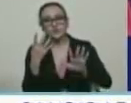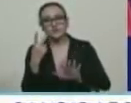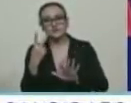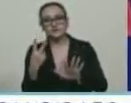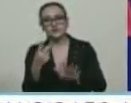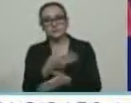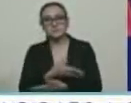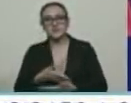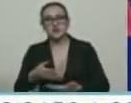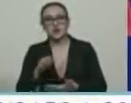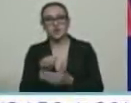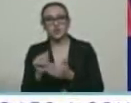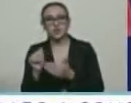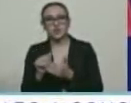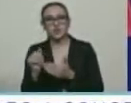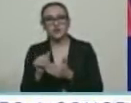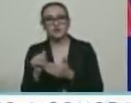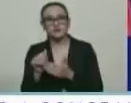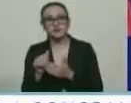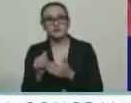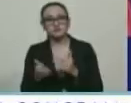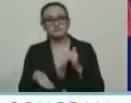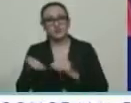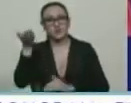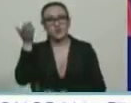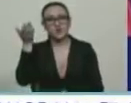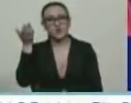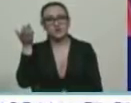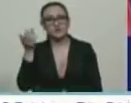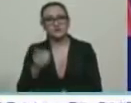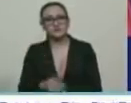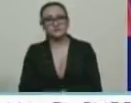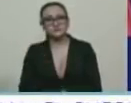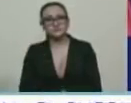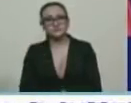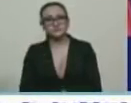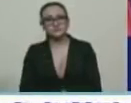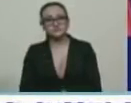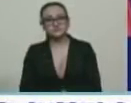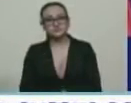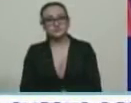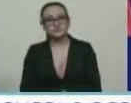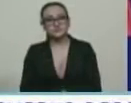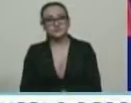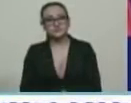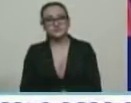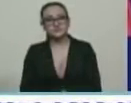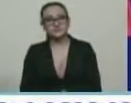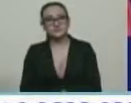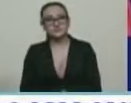297 millones de dólares y ha sobrepasado esta cantidad. Y